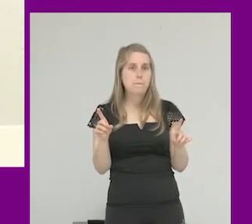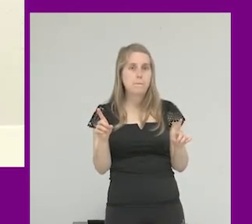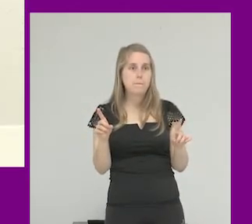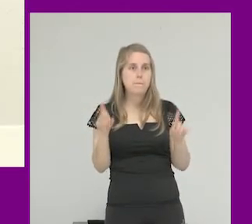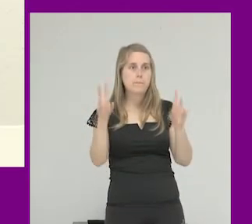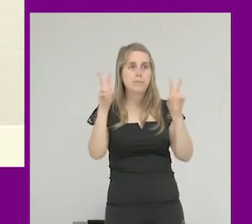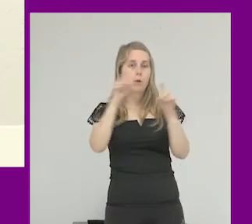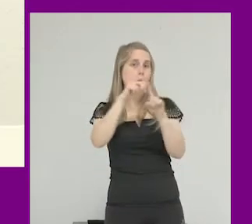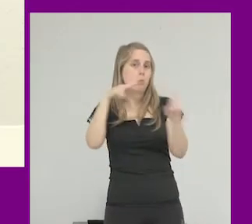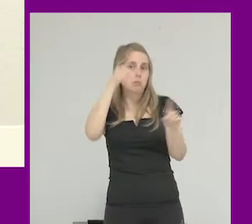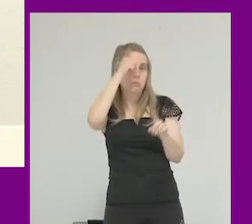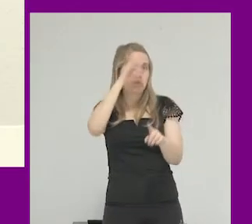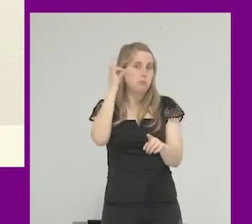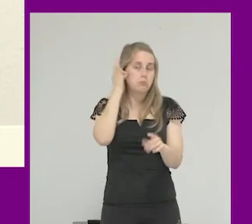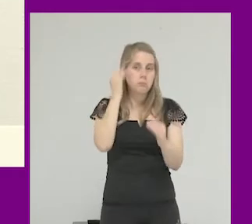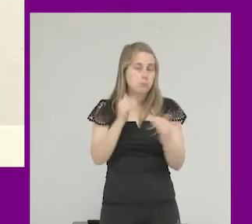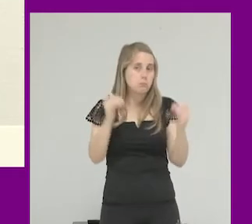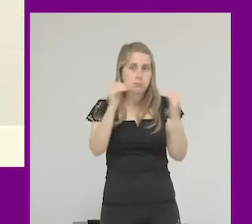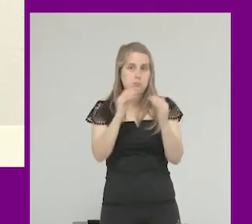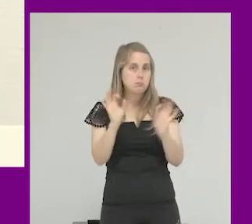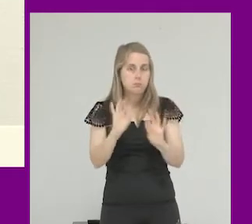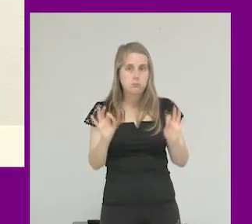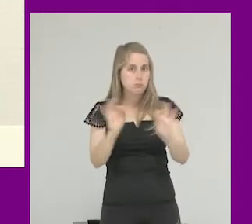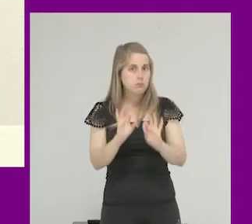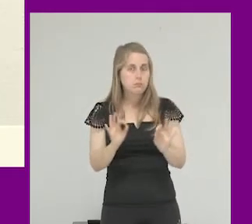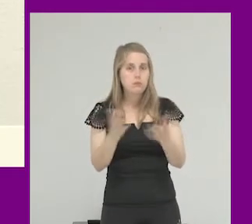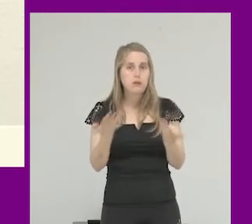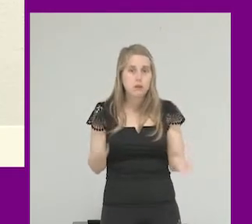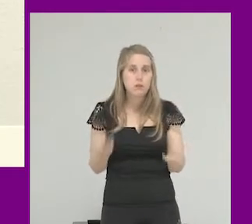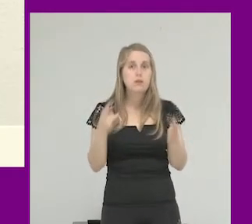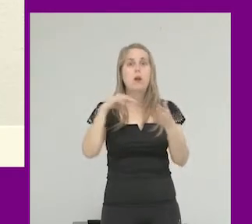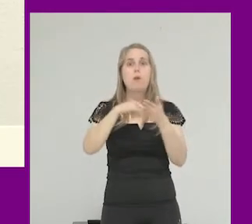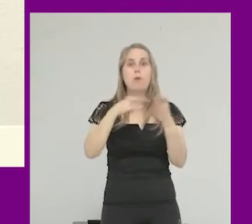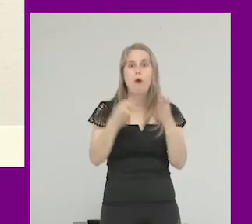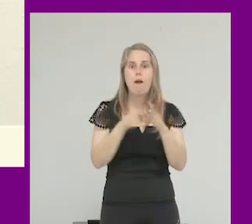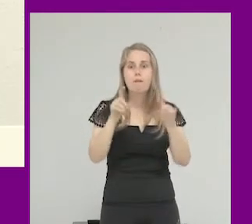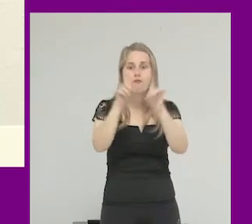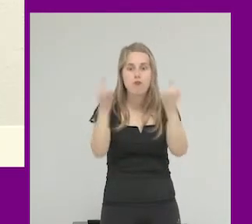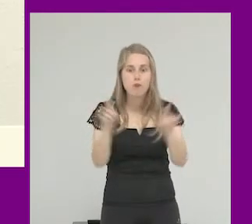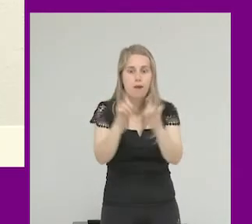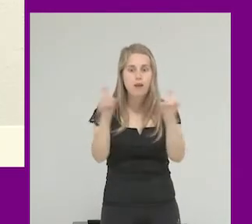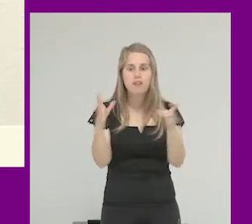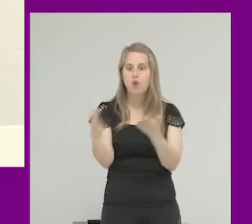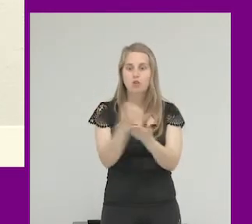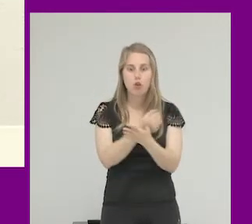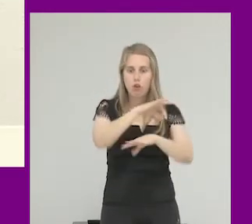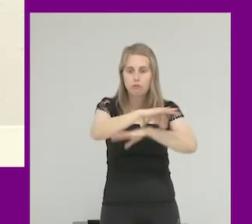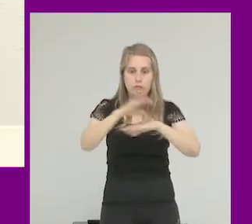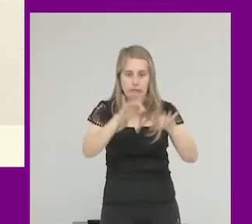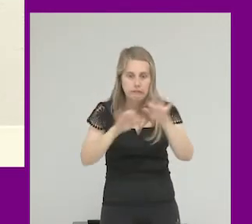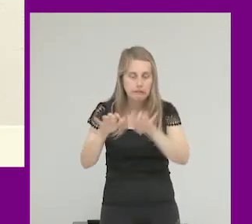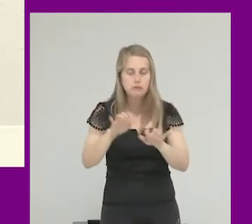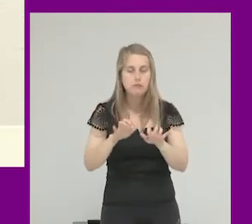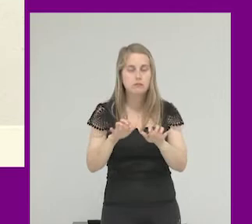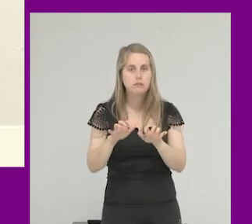a esta perspectiva de género y, por tanto, todos los programas informáticos que se diseñan